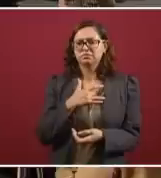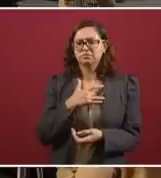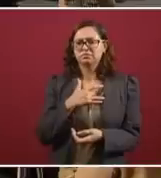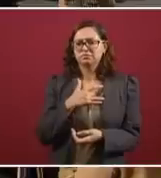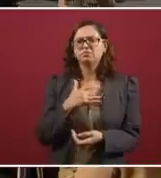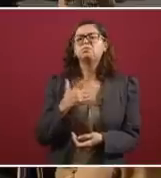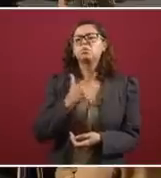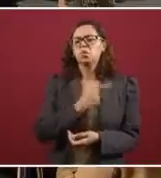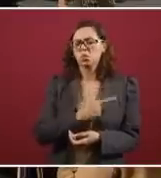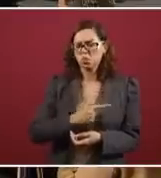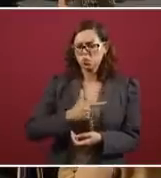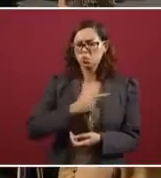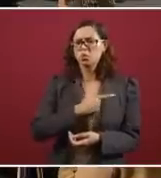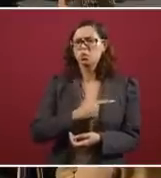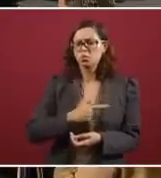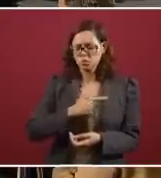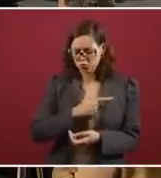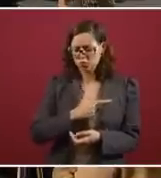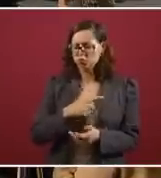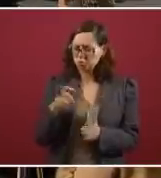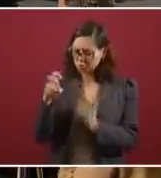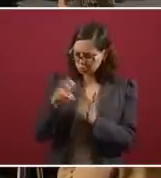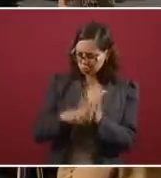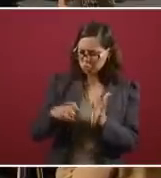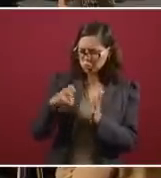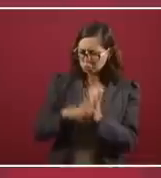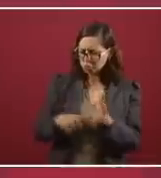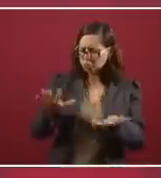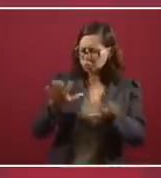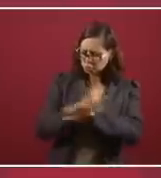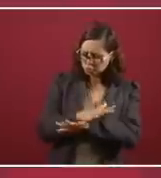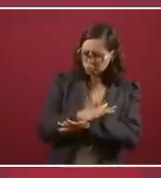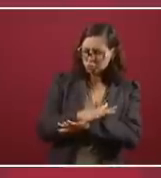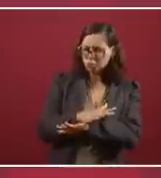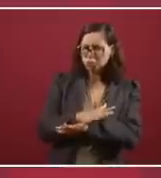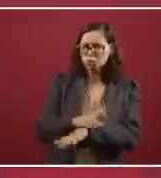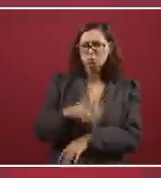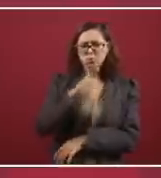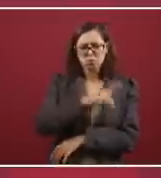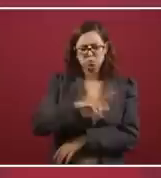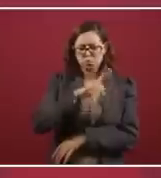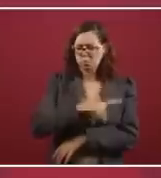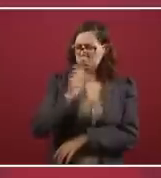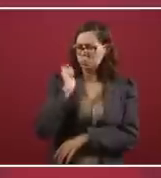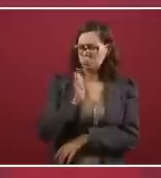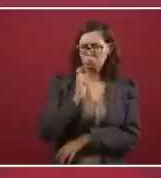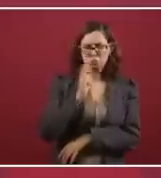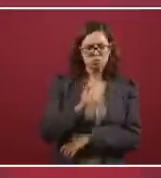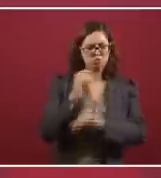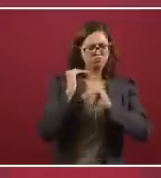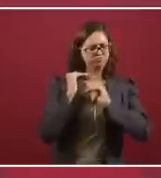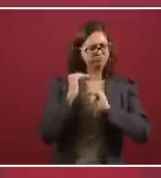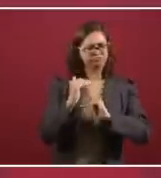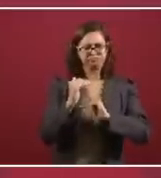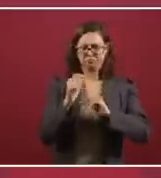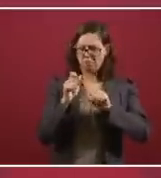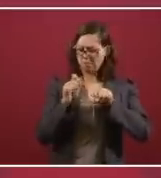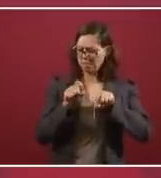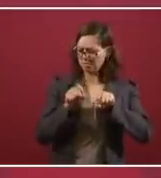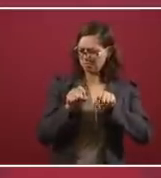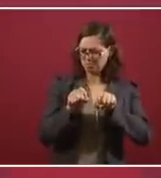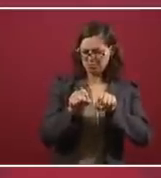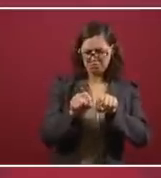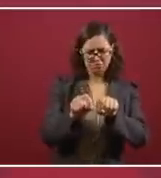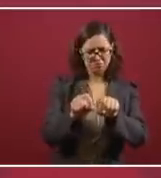el gusto de que, al haberse hecho la renta pareja a lo largo del plazo,